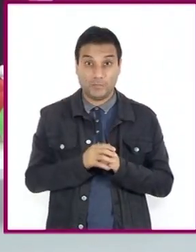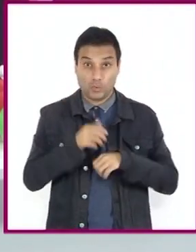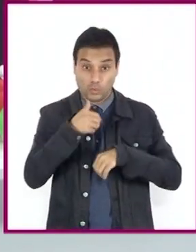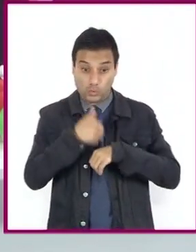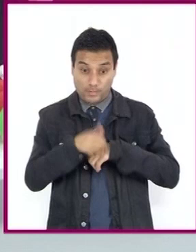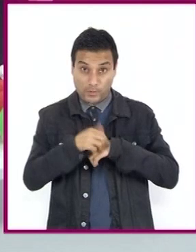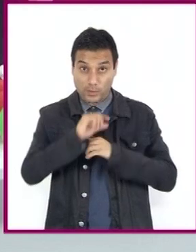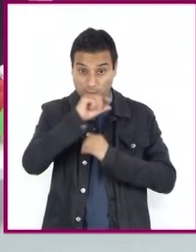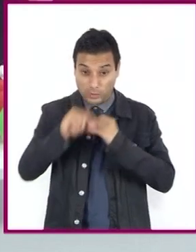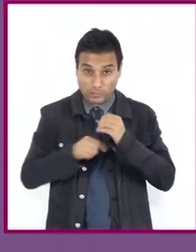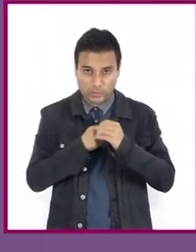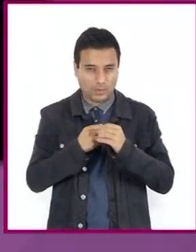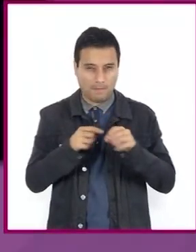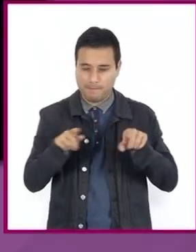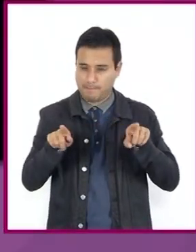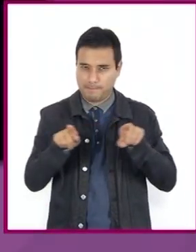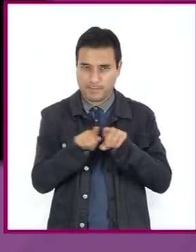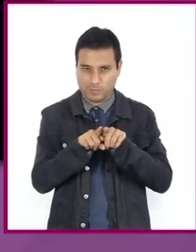átomos participantes.